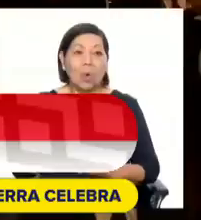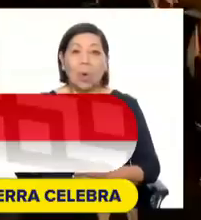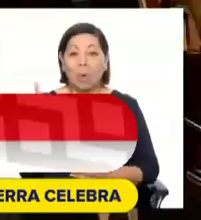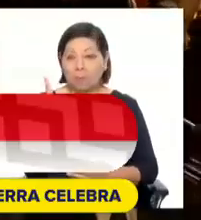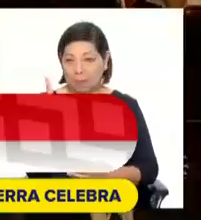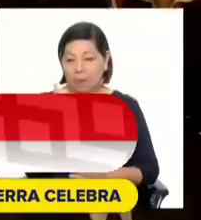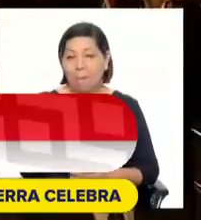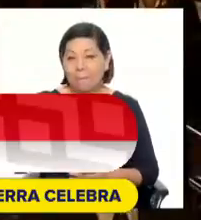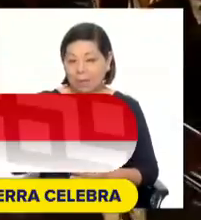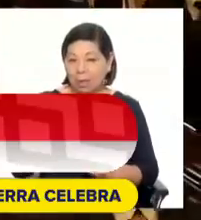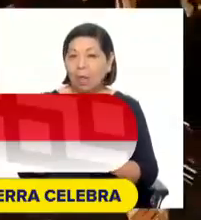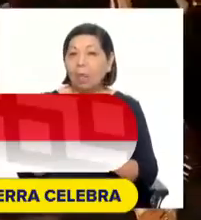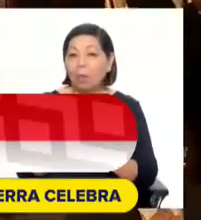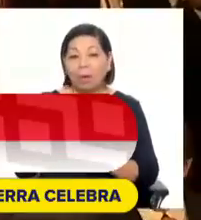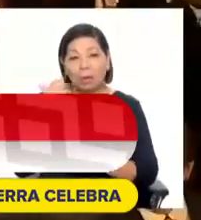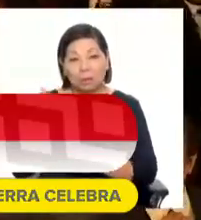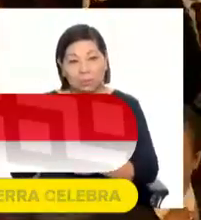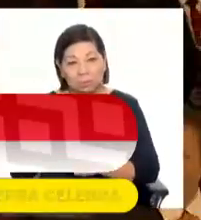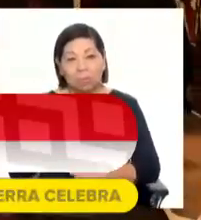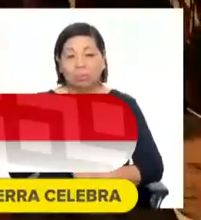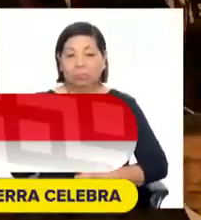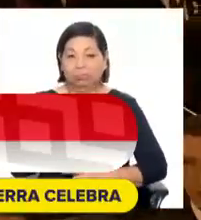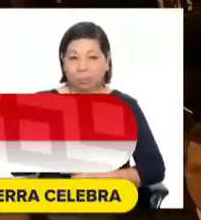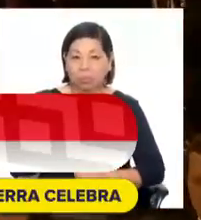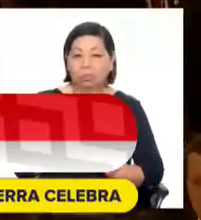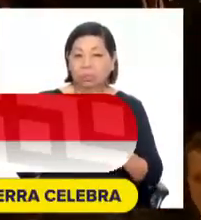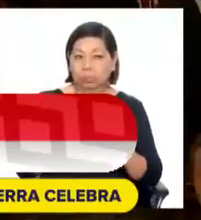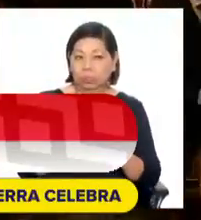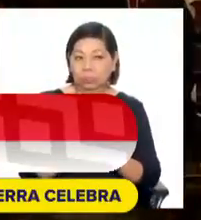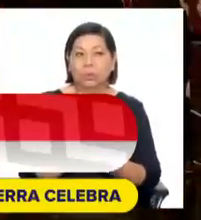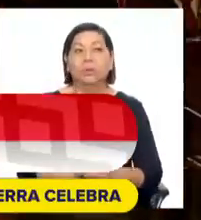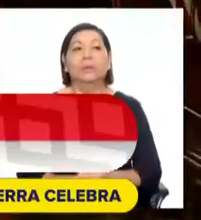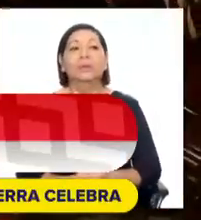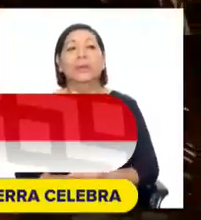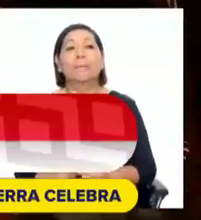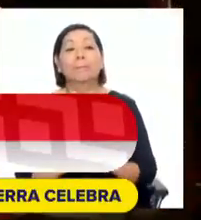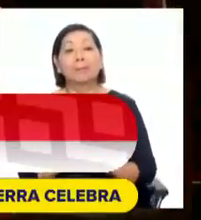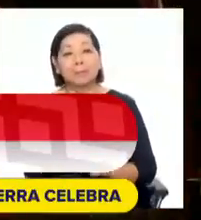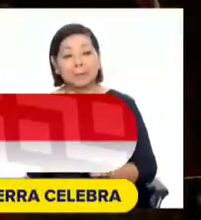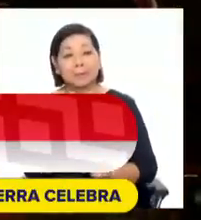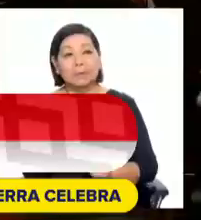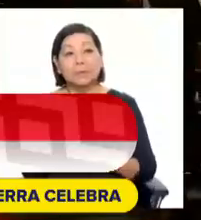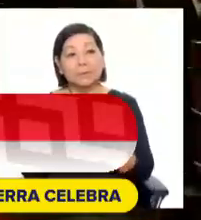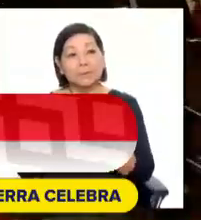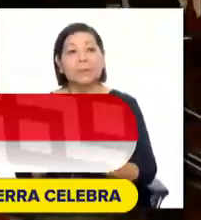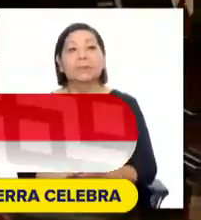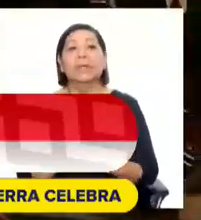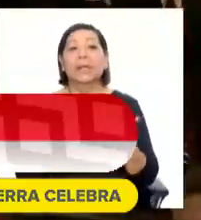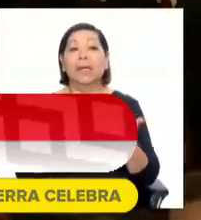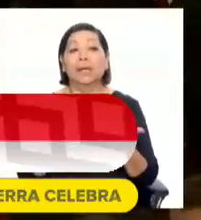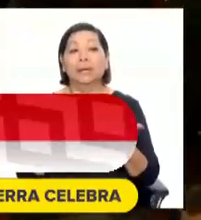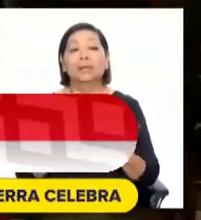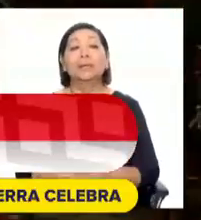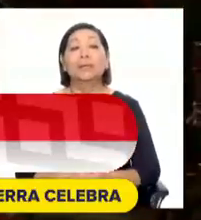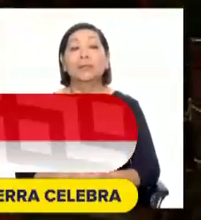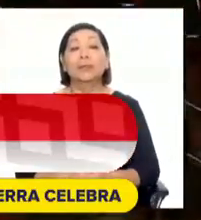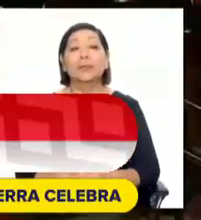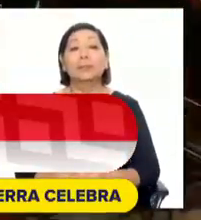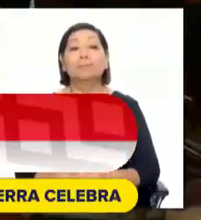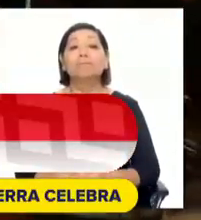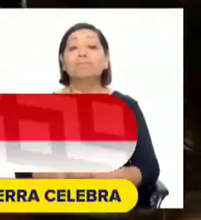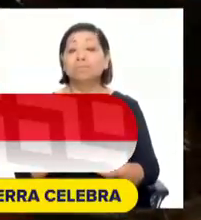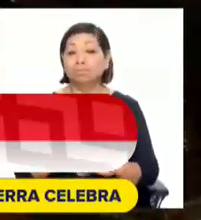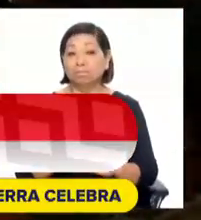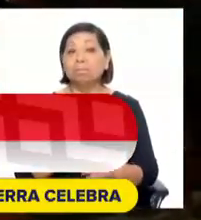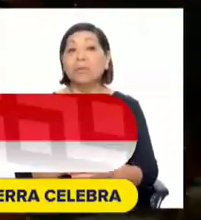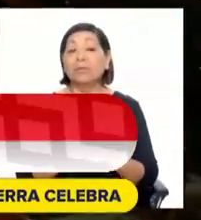celebración religiosa. Esperamos que en breve salga la mandataria al patio de honor, porque se nos indicó que en un principio, antes